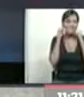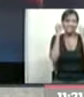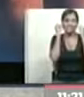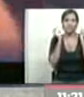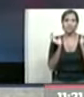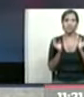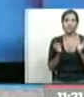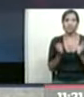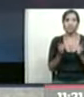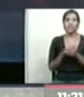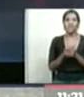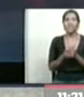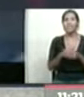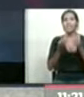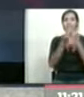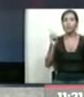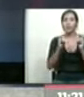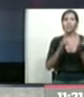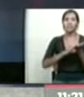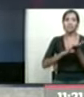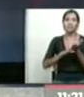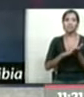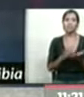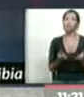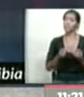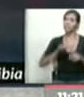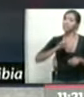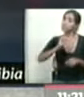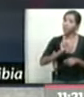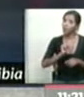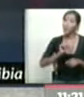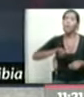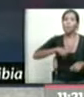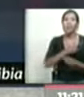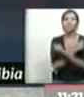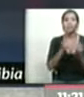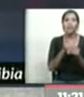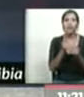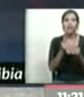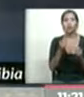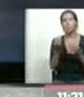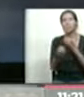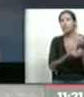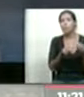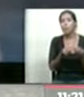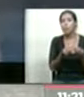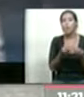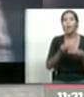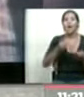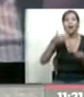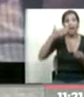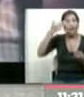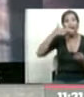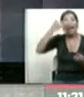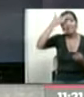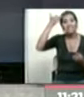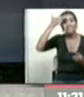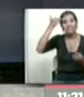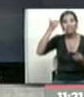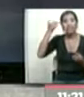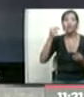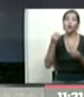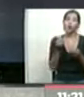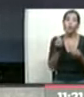y la democracia recuperada, sino que te puedes terminar más o menos como Haití, o como Libia, en un país anarquizado, sin